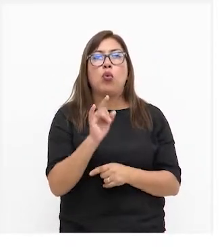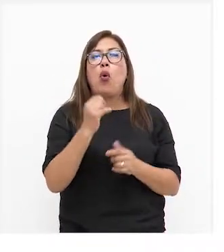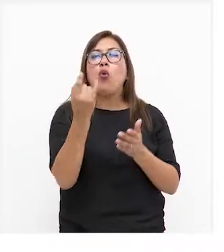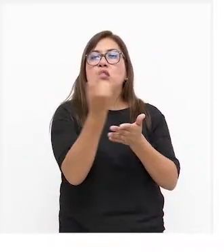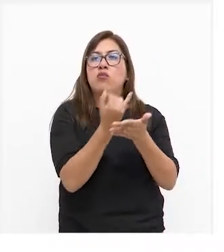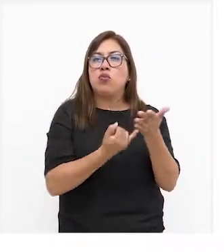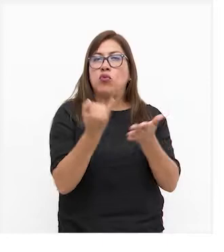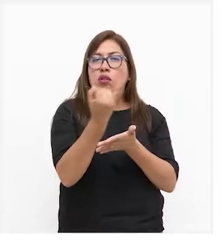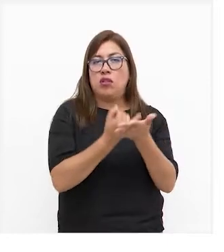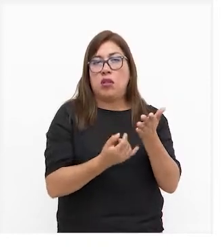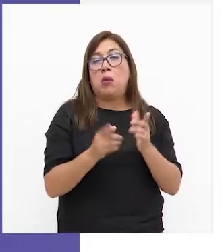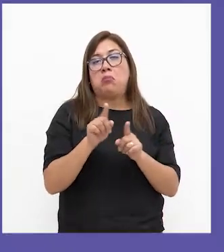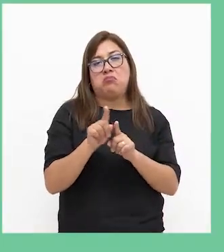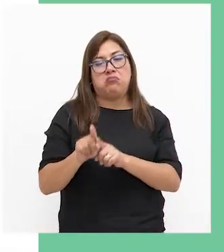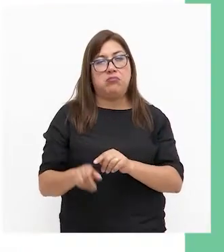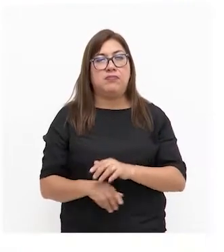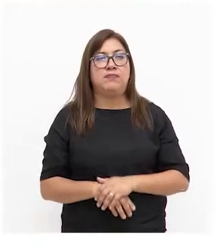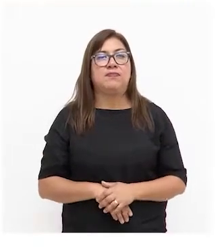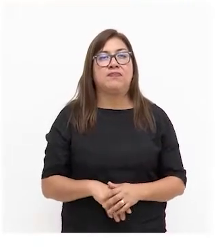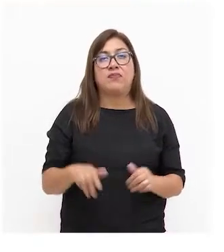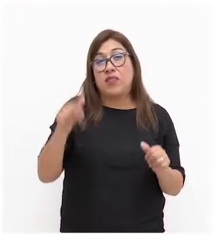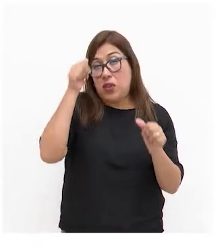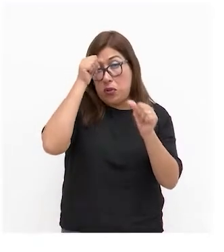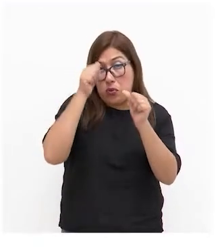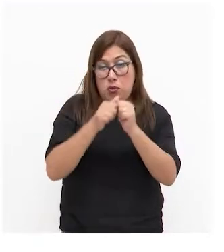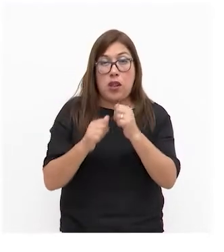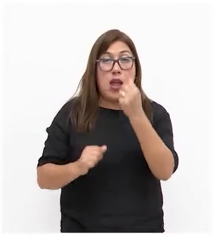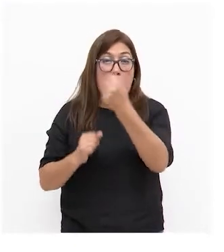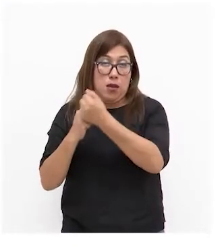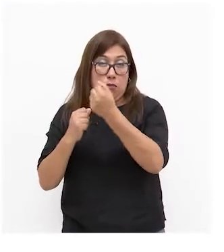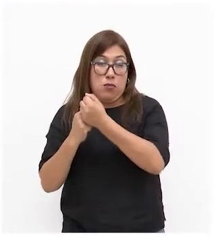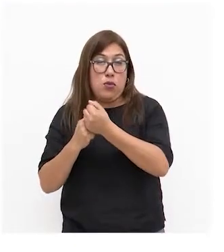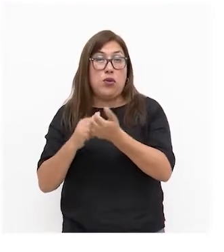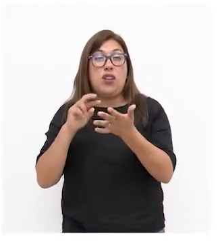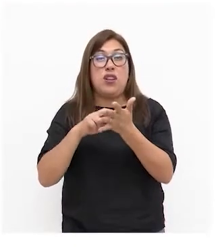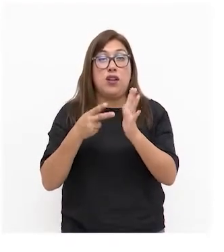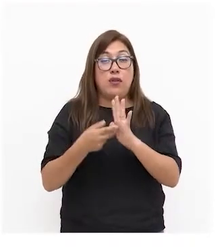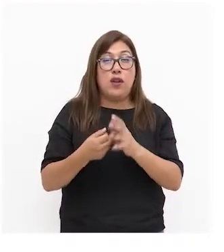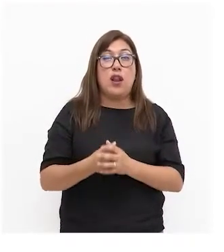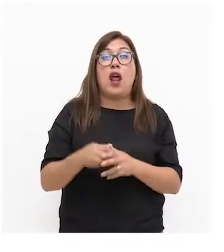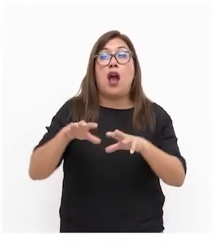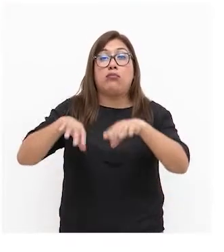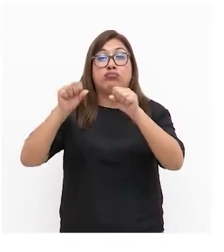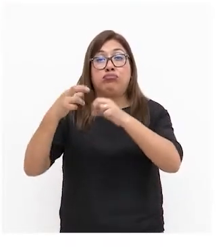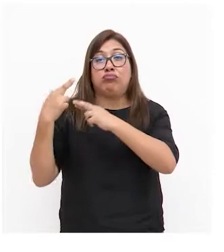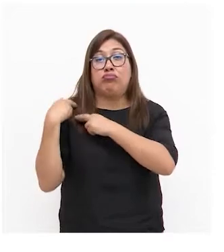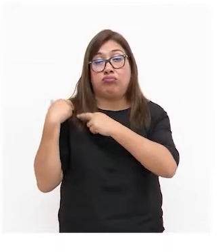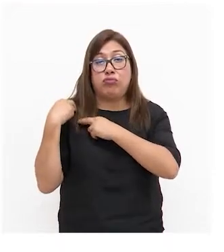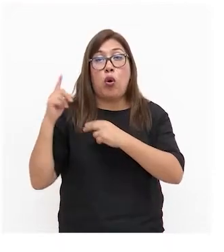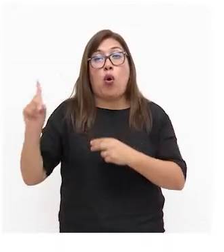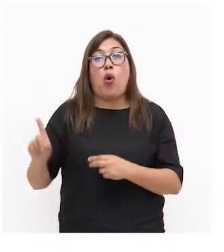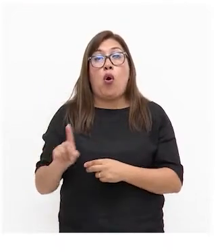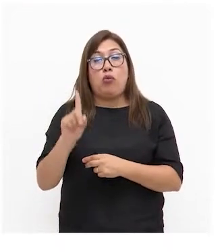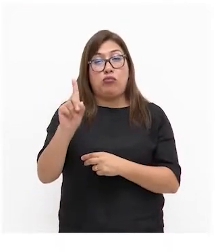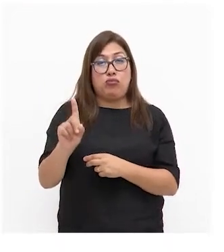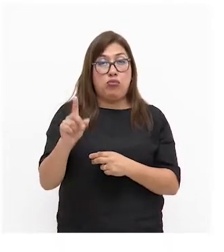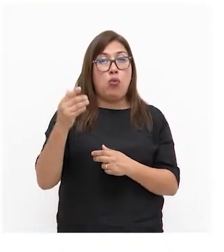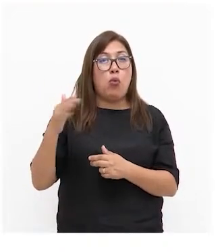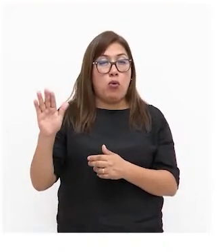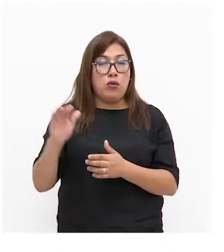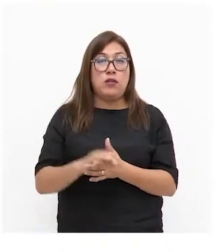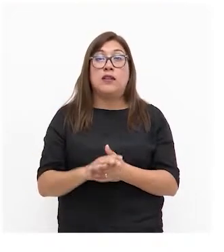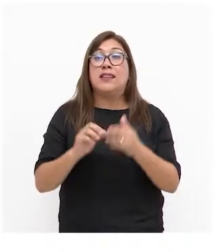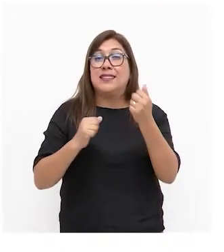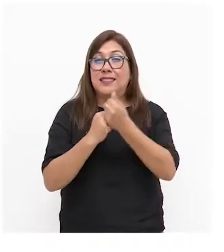uso de pictogramas. Recuerda que los apoyos son distintos a la curatela o la interdicción. El sistema